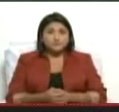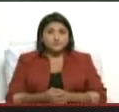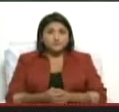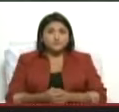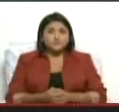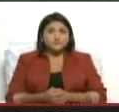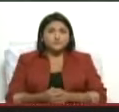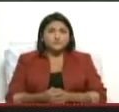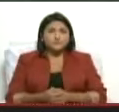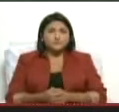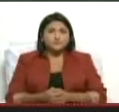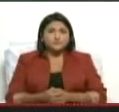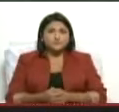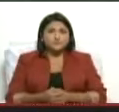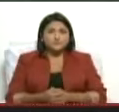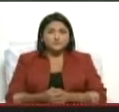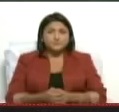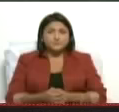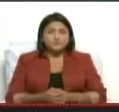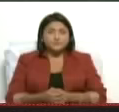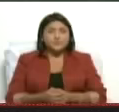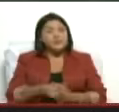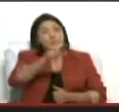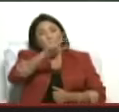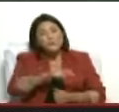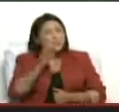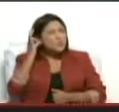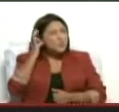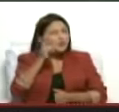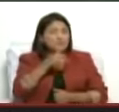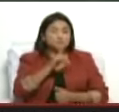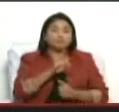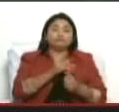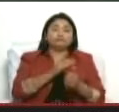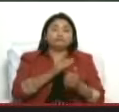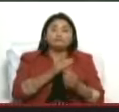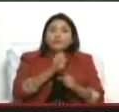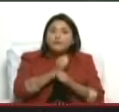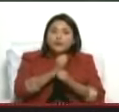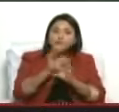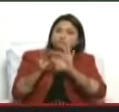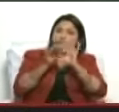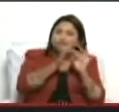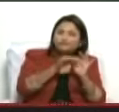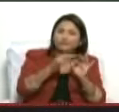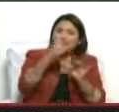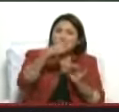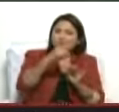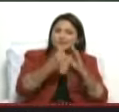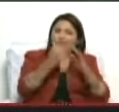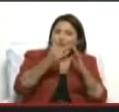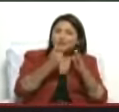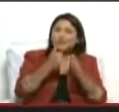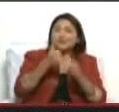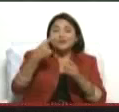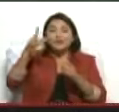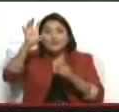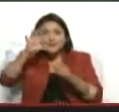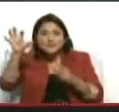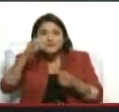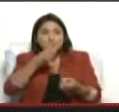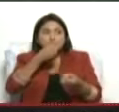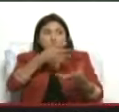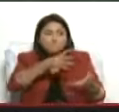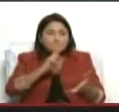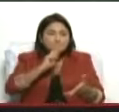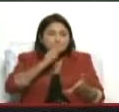era una agente al servicio de potencias extranjeras para revelar información sensible de carácter